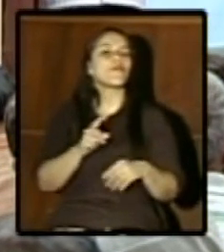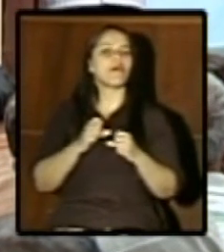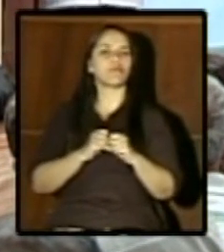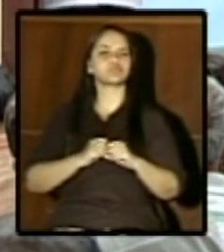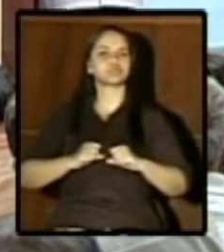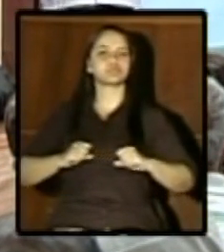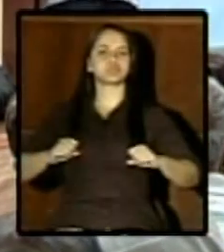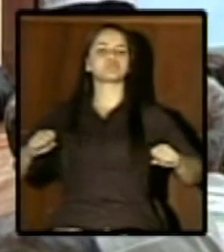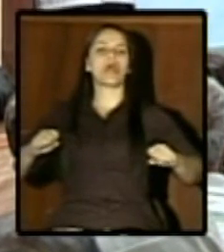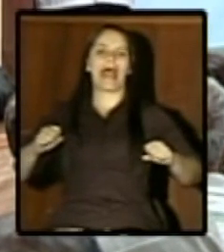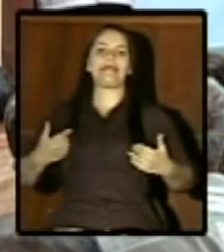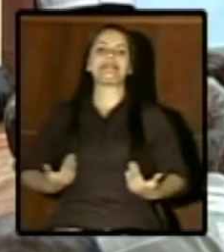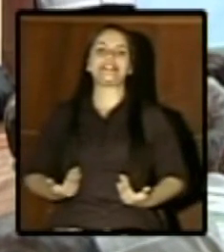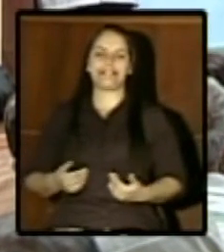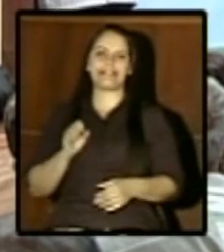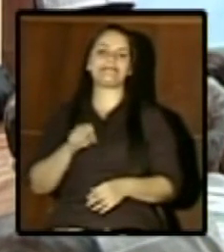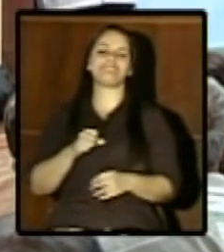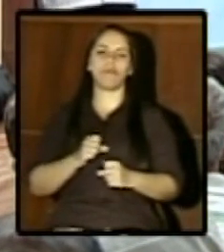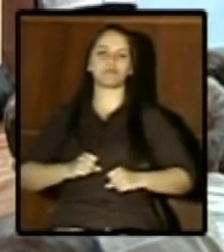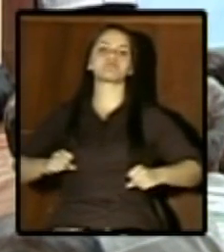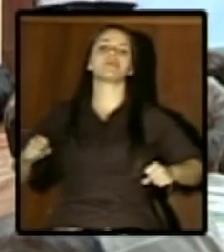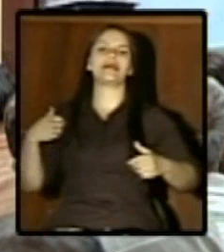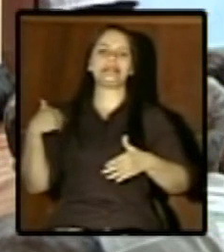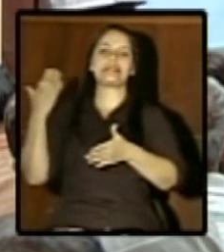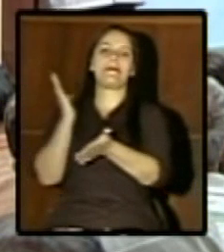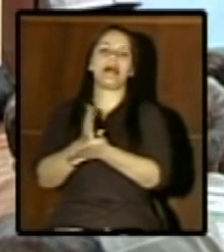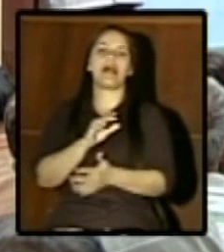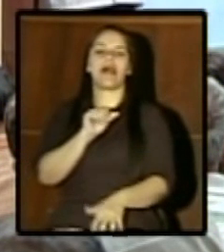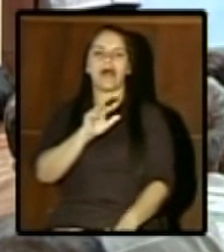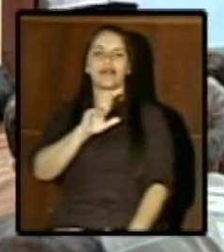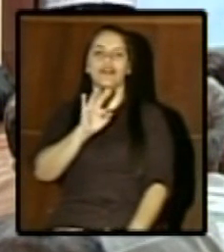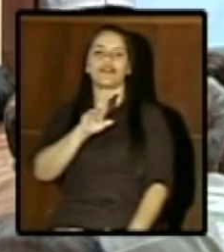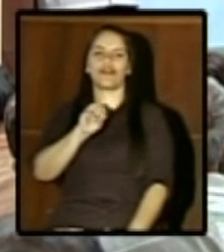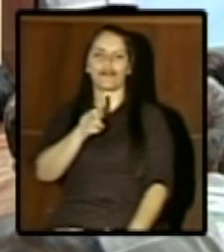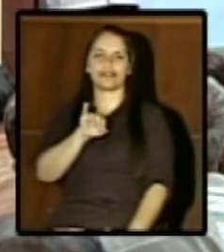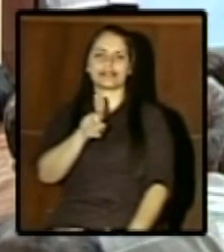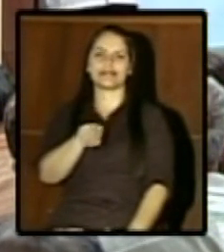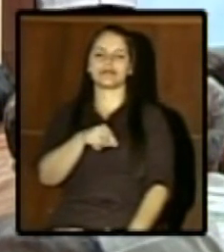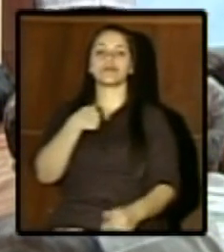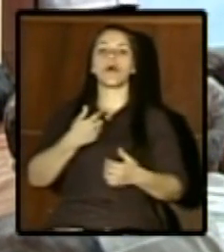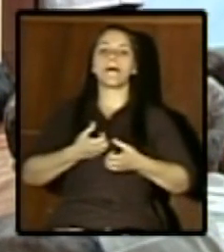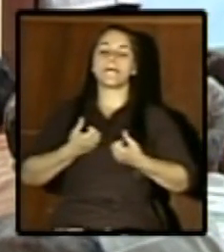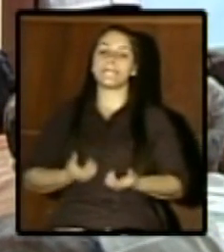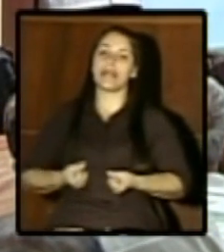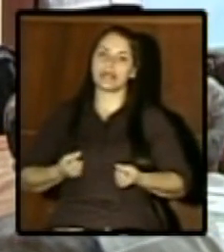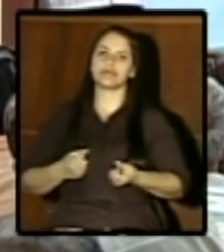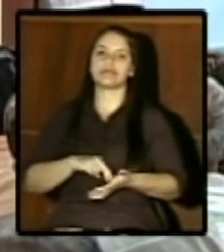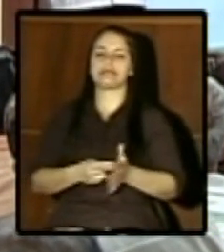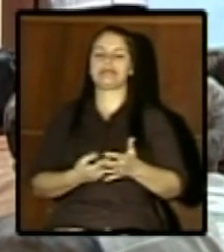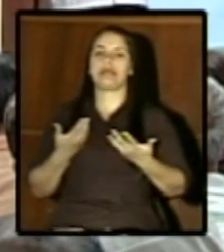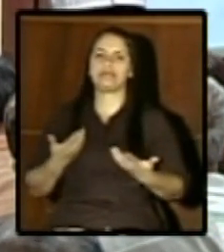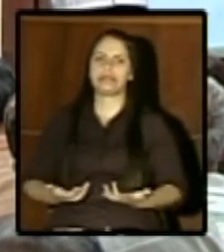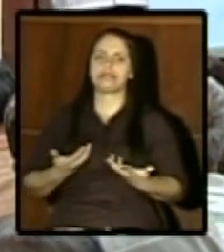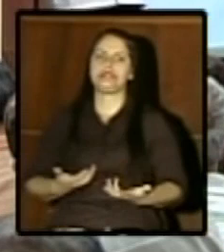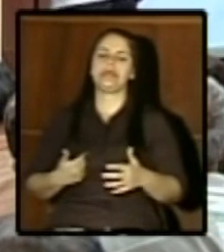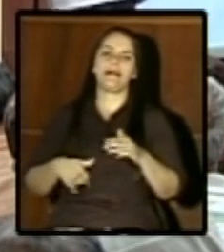olímpica. Pero la obesidad sí es un factor que predispone a la artrosis y es algo simple y lógico. Si yo tengo